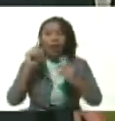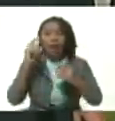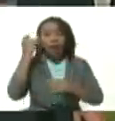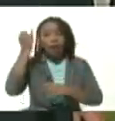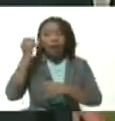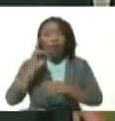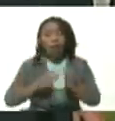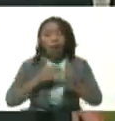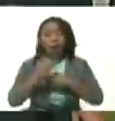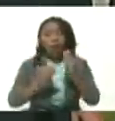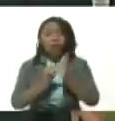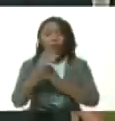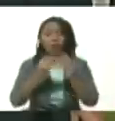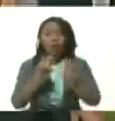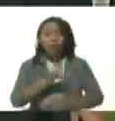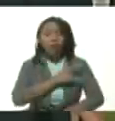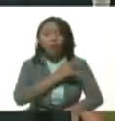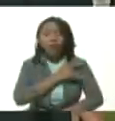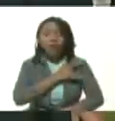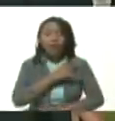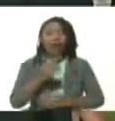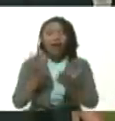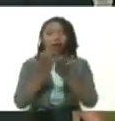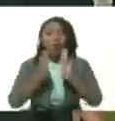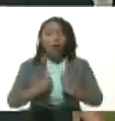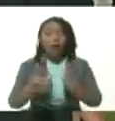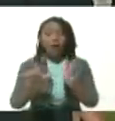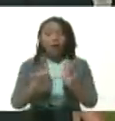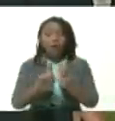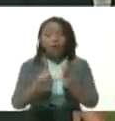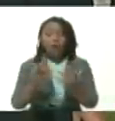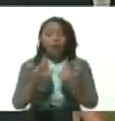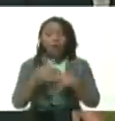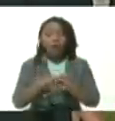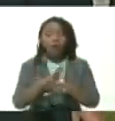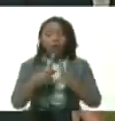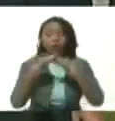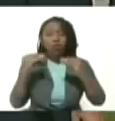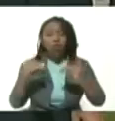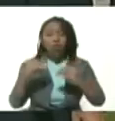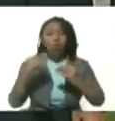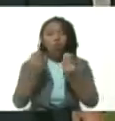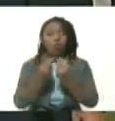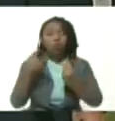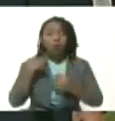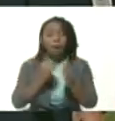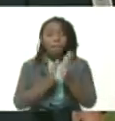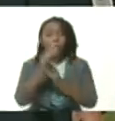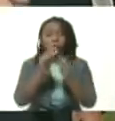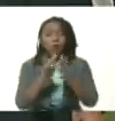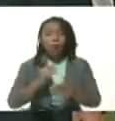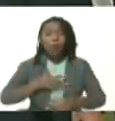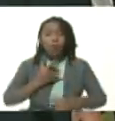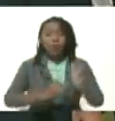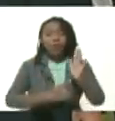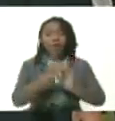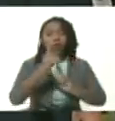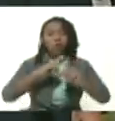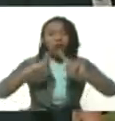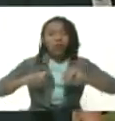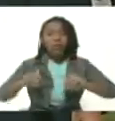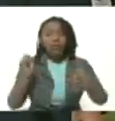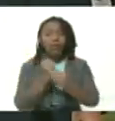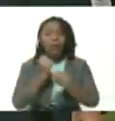Es decir, nuestras universidades, nuestras escuelas, nuestros liceos estén involucrados en el emprendimiento y puedan desarrollar diferentes